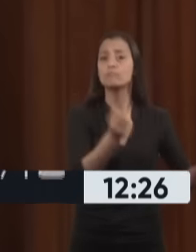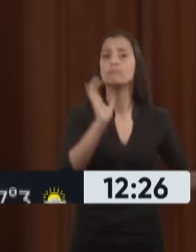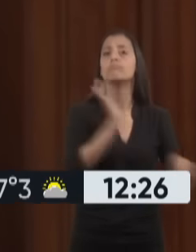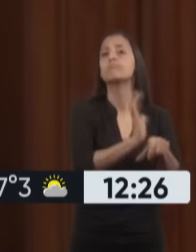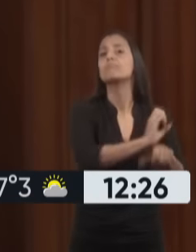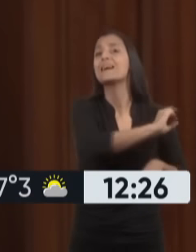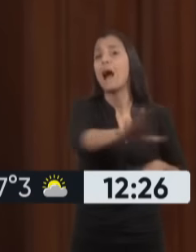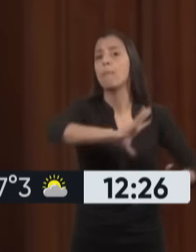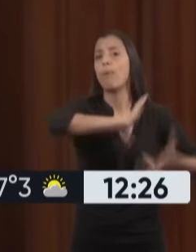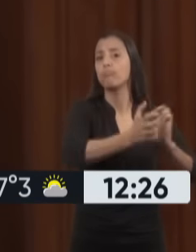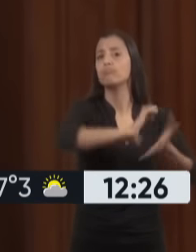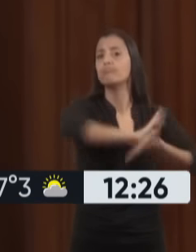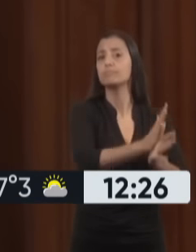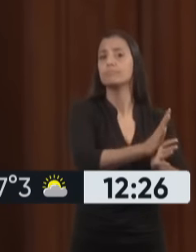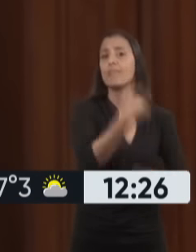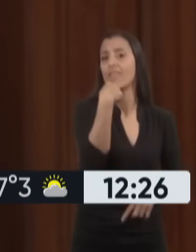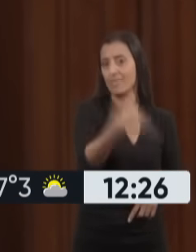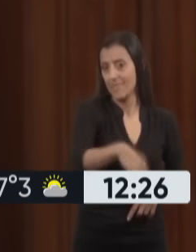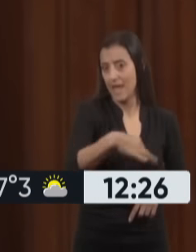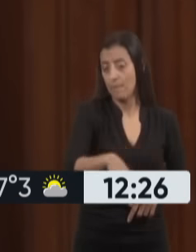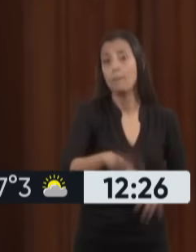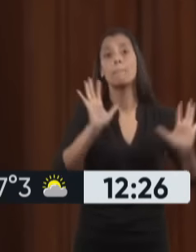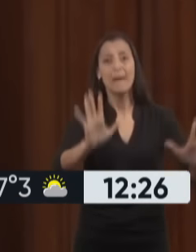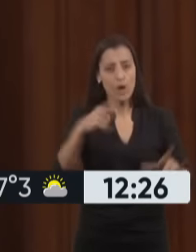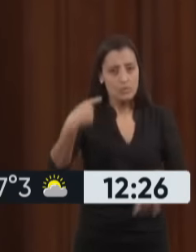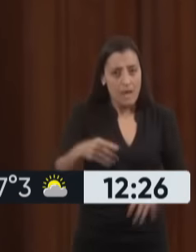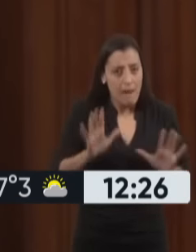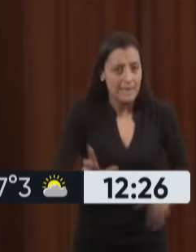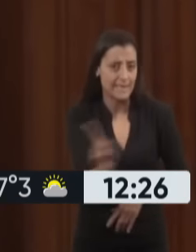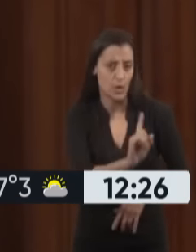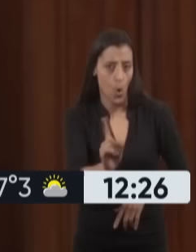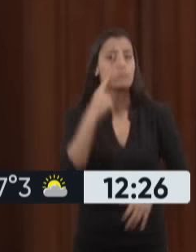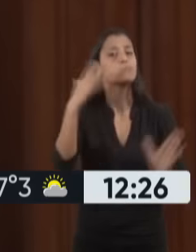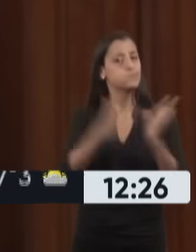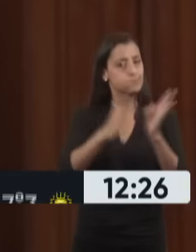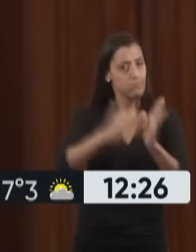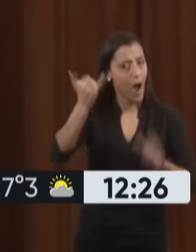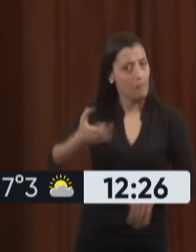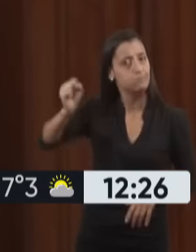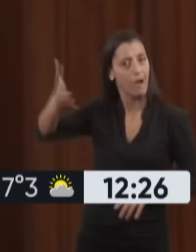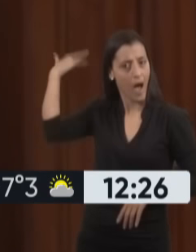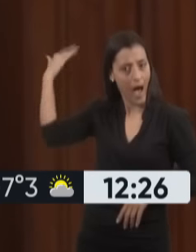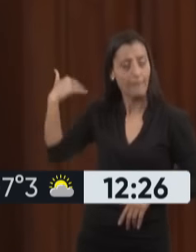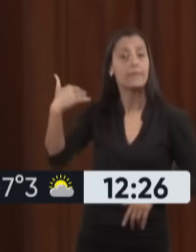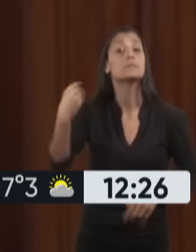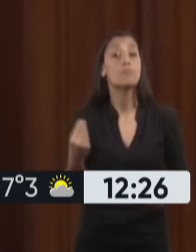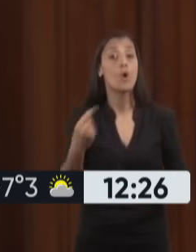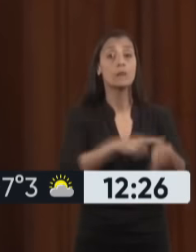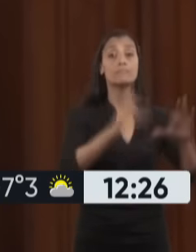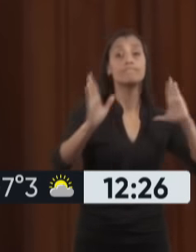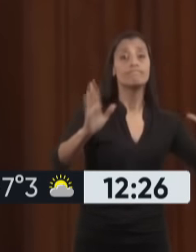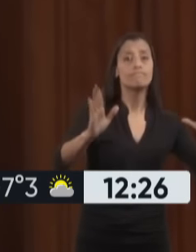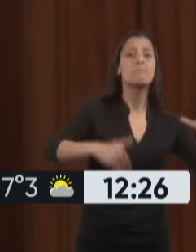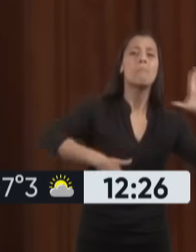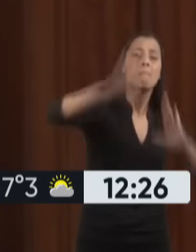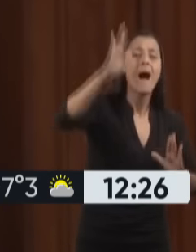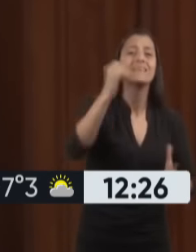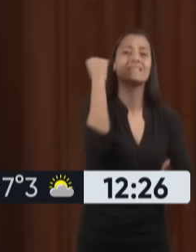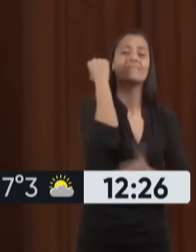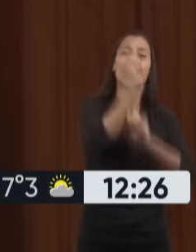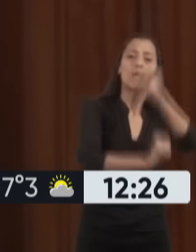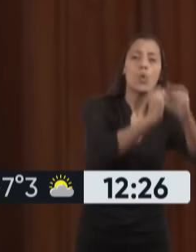campo. Pero esto no siempre fue así, y a las pruebas me remito, porque el periodo de mayor expansión industrial de la